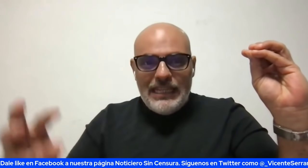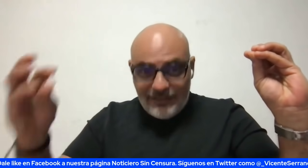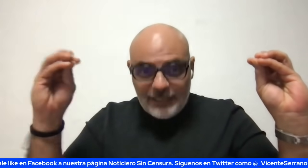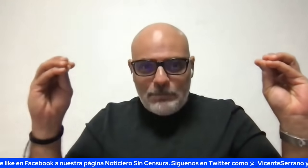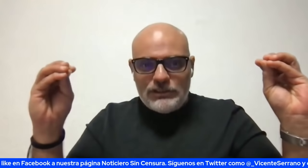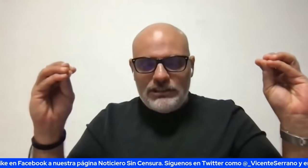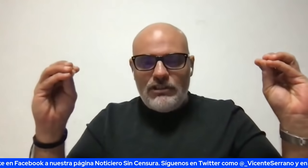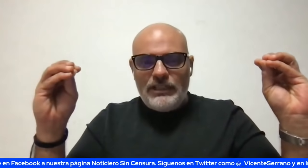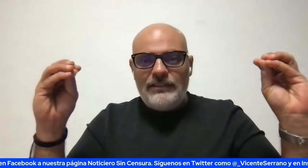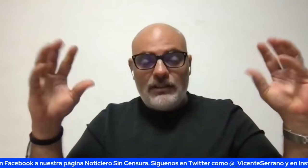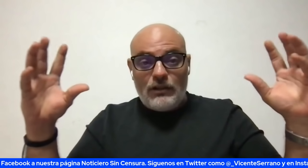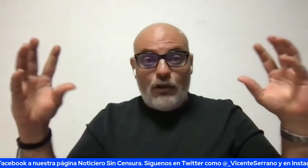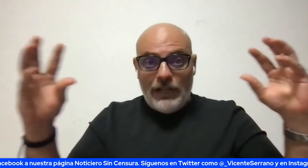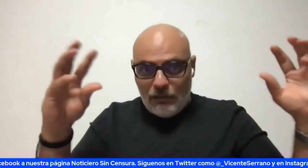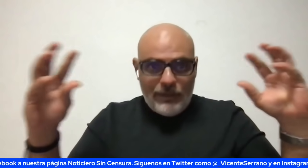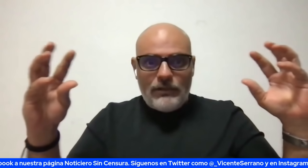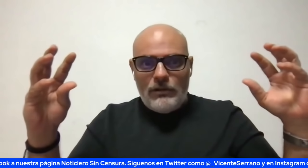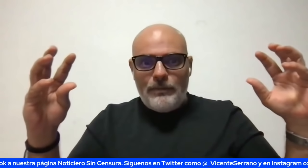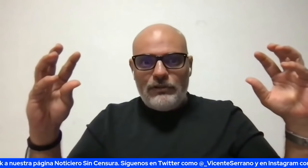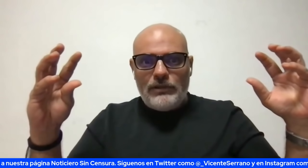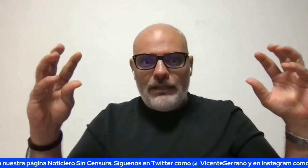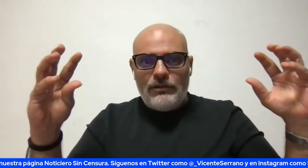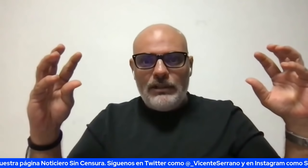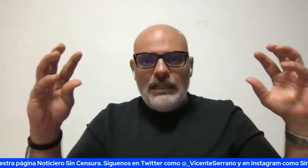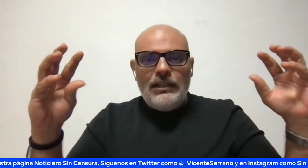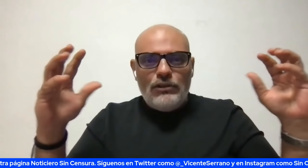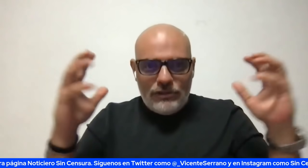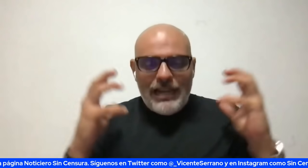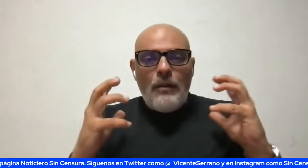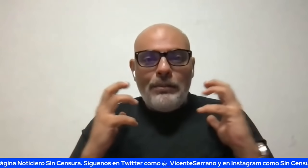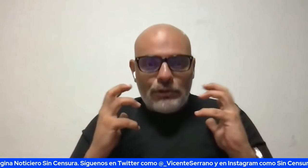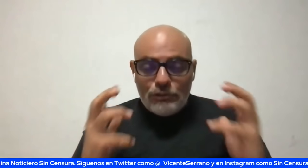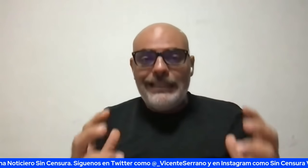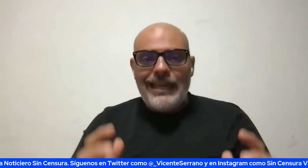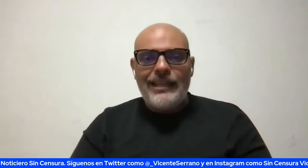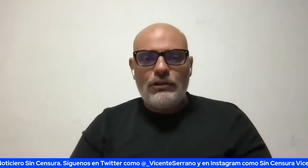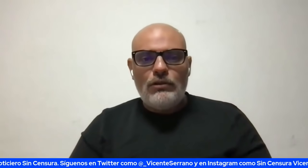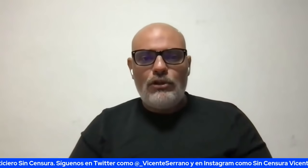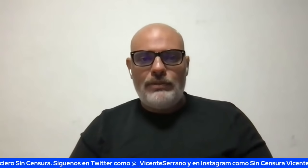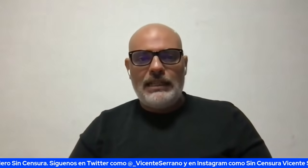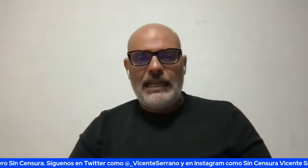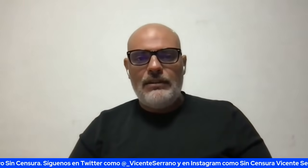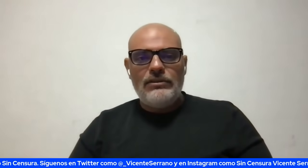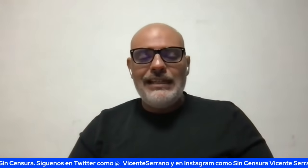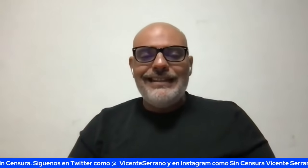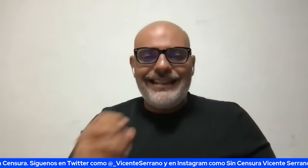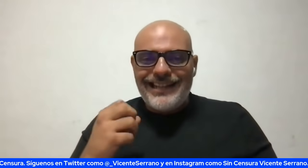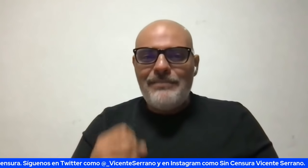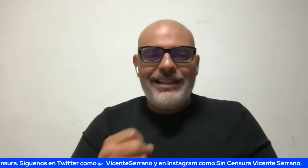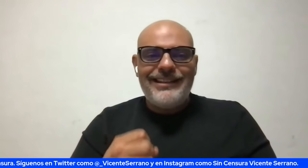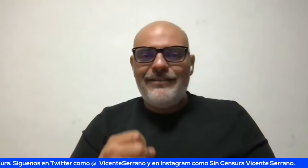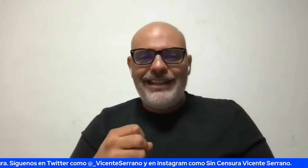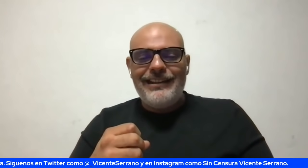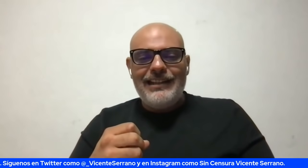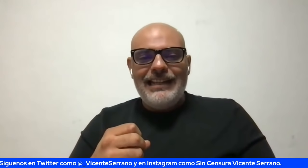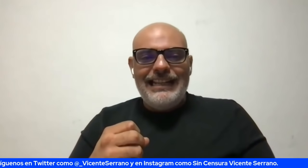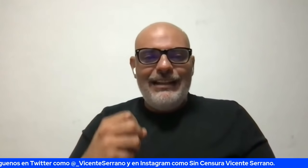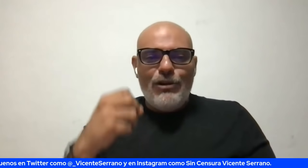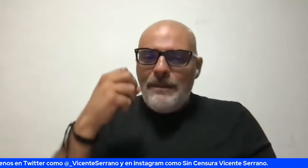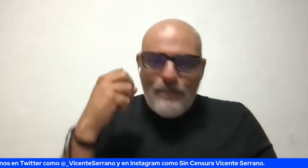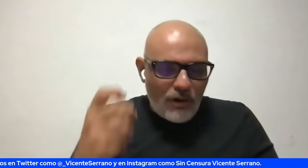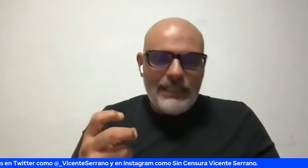narrativas y estas posiciones con el gobierno de López Obrador nos da la oportunidad a todos los mexicanos de realmente